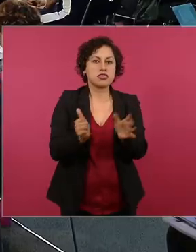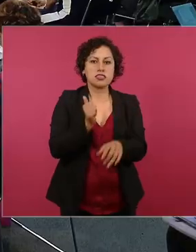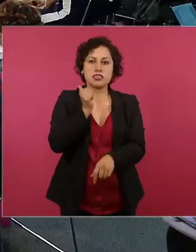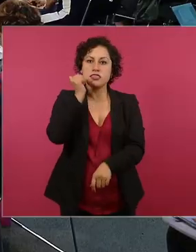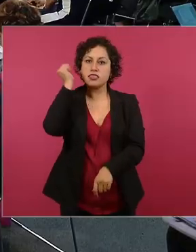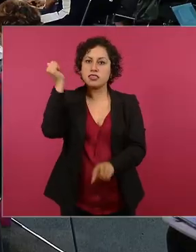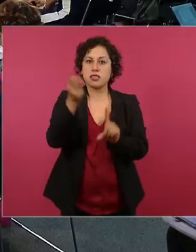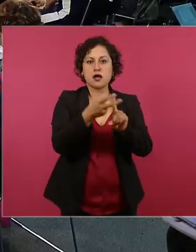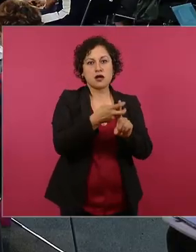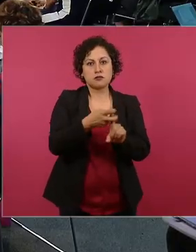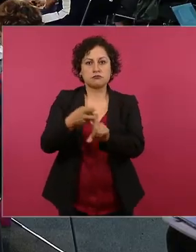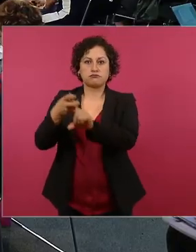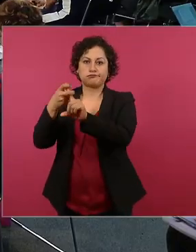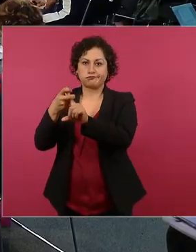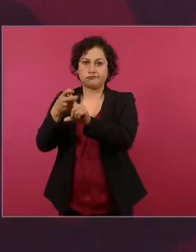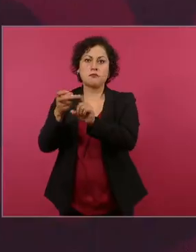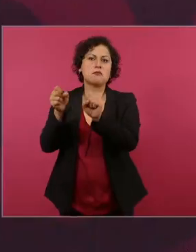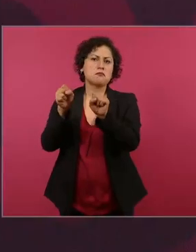con transportistas